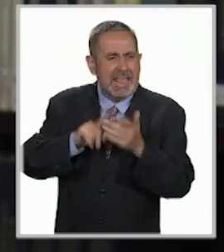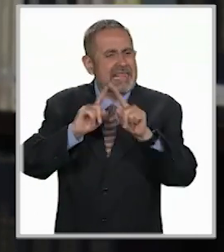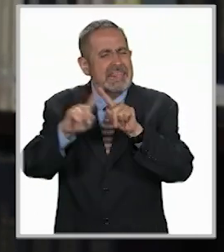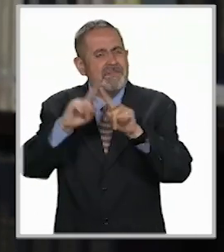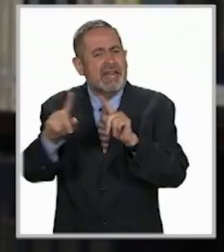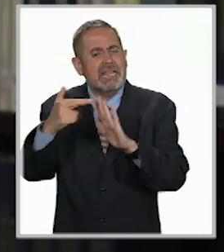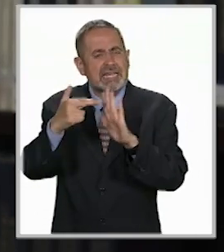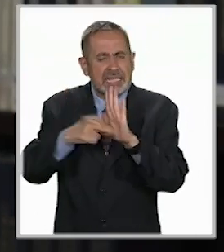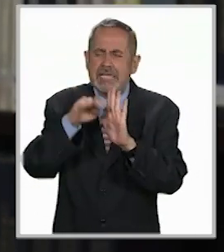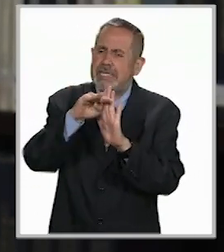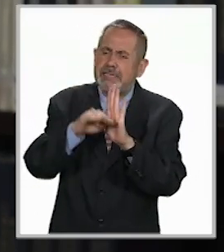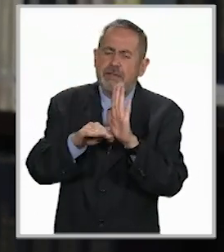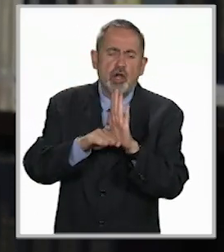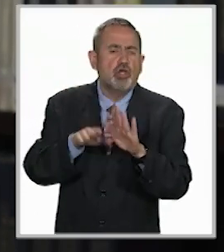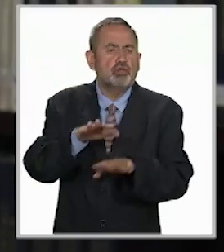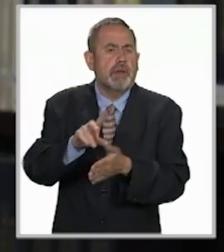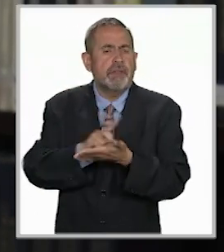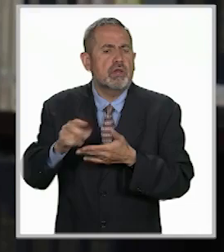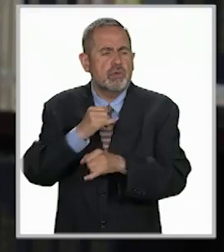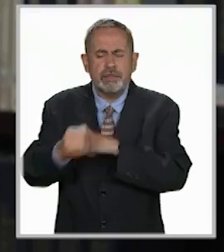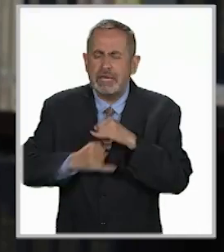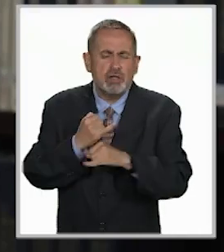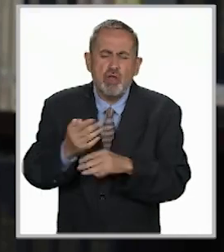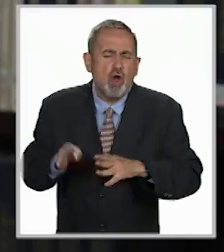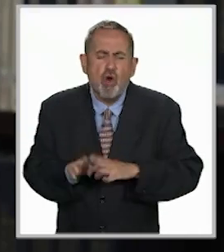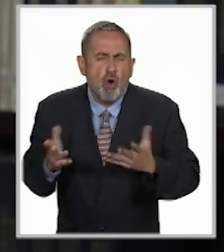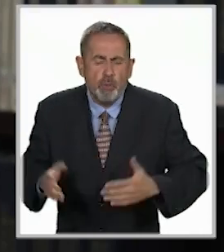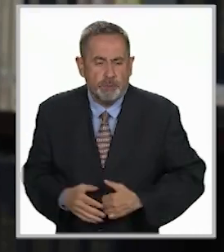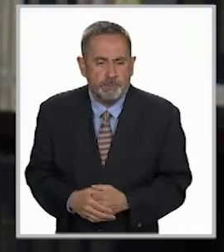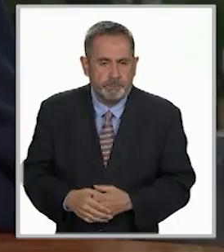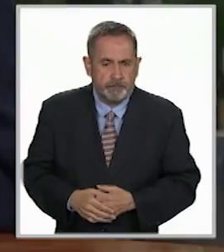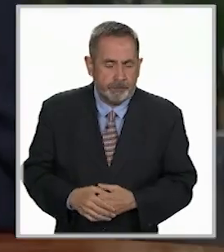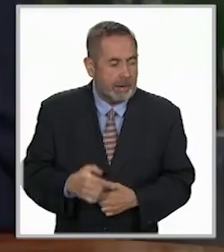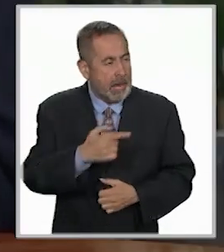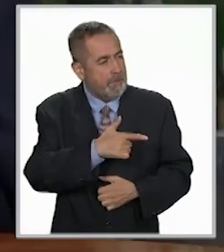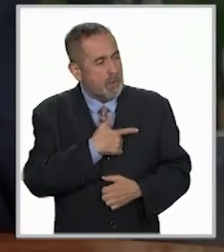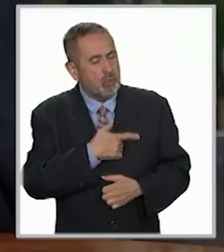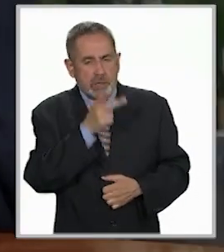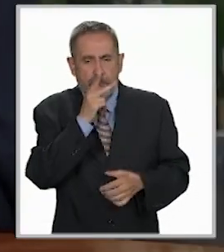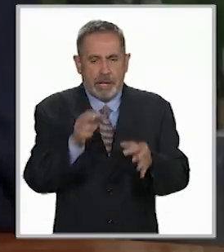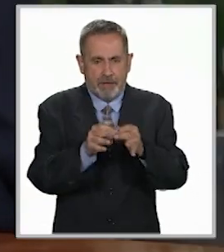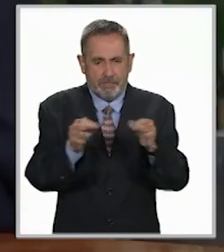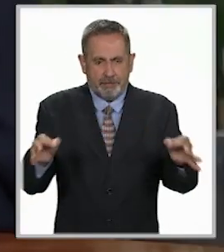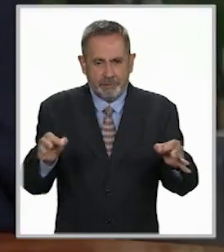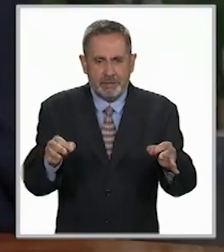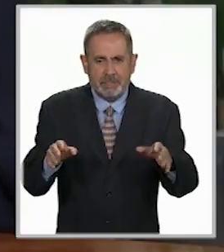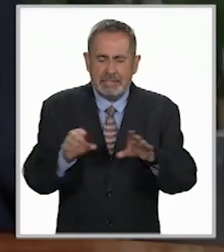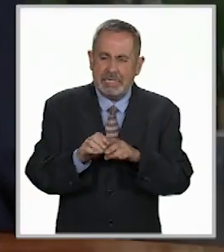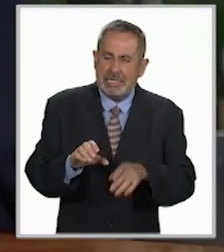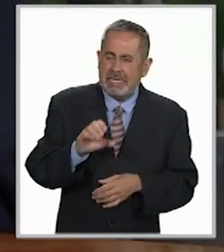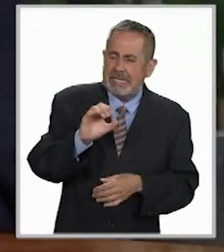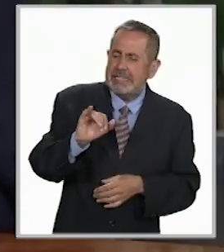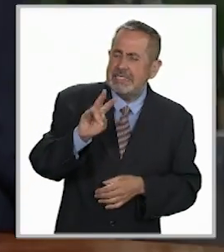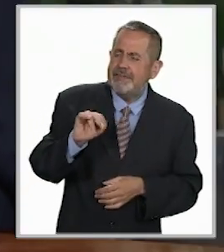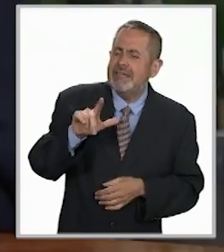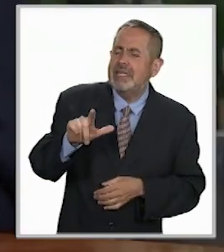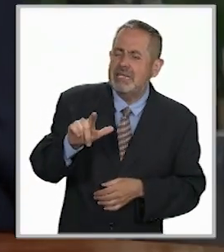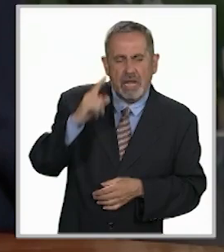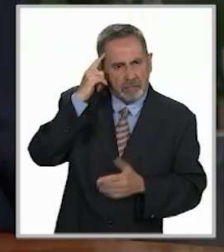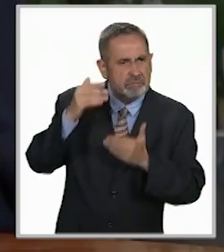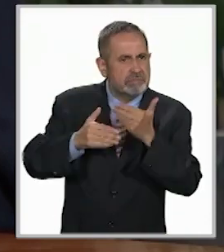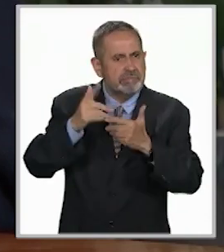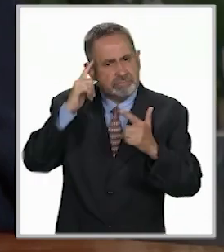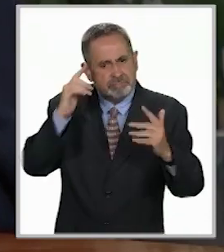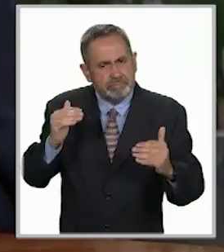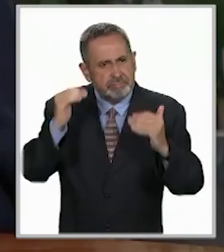apenas tocaste sobre las distintas formas del derecho internacional público. Bueno, y me gusta muchísimo la frase civilizatorio, porque